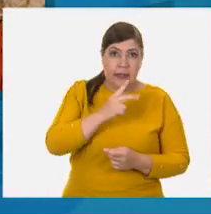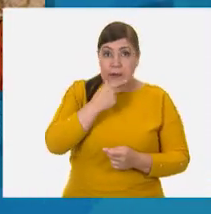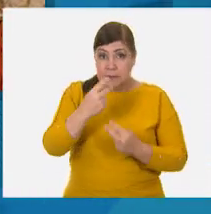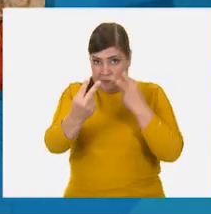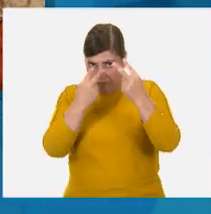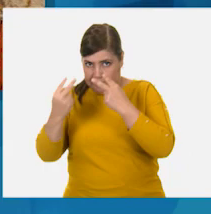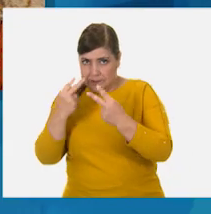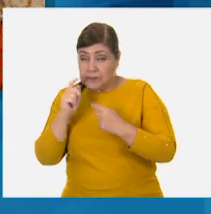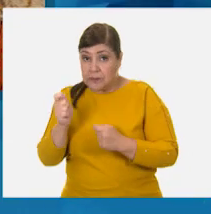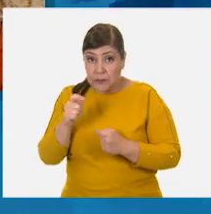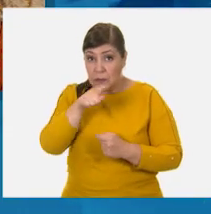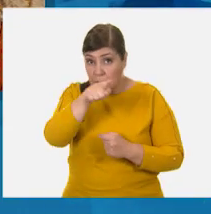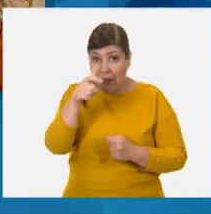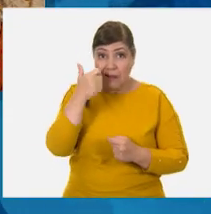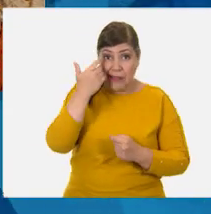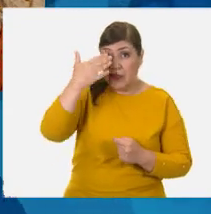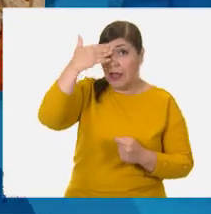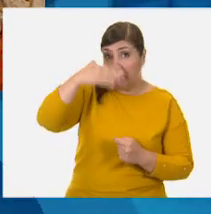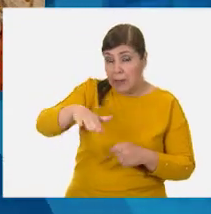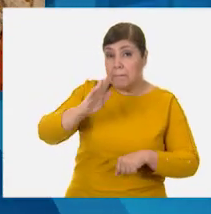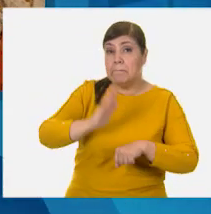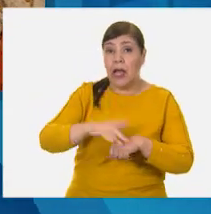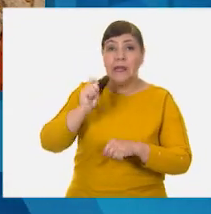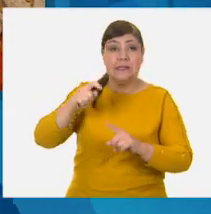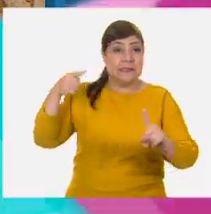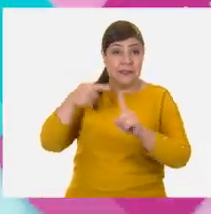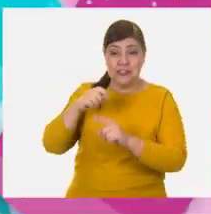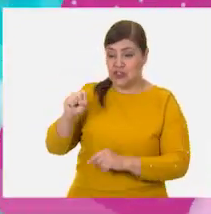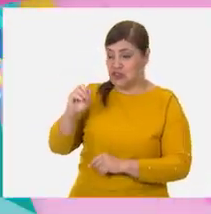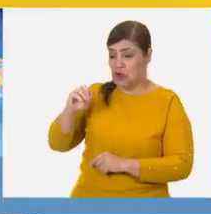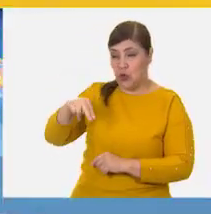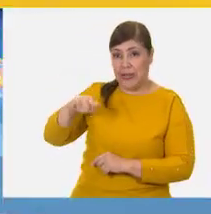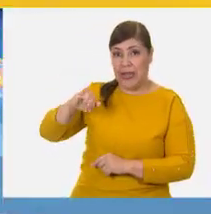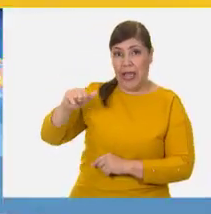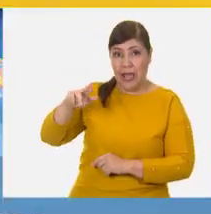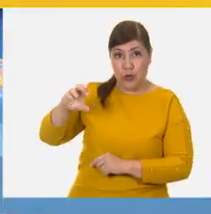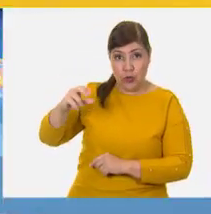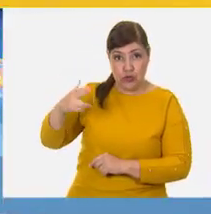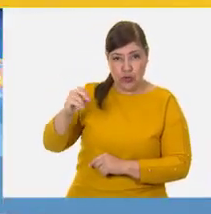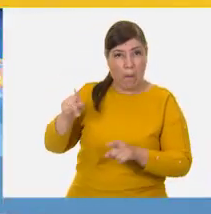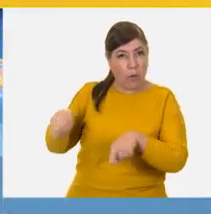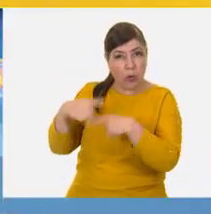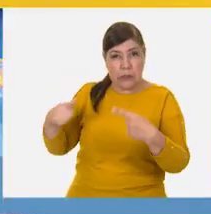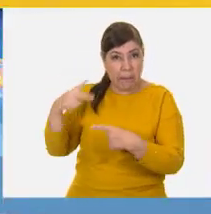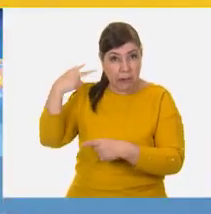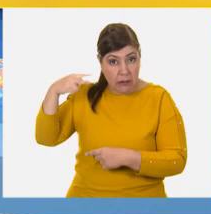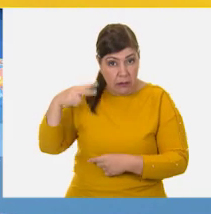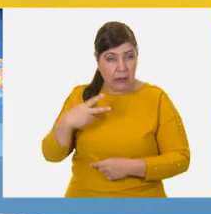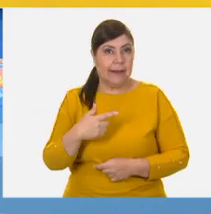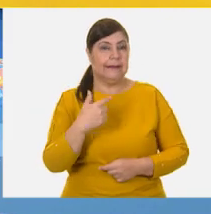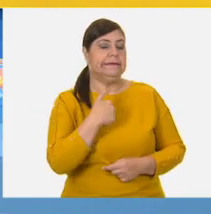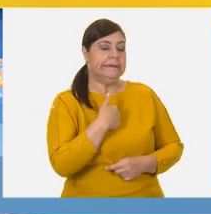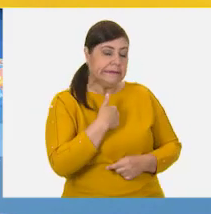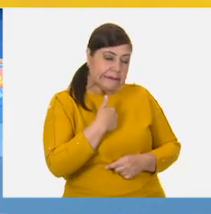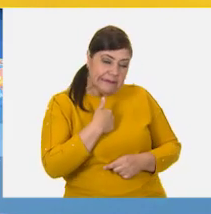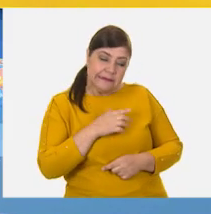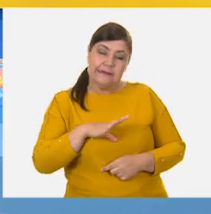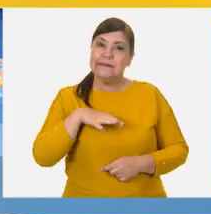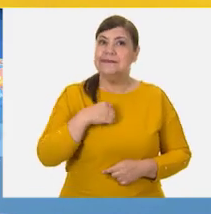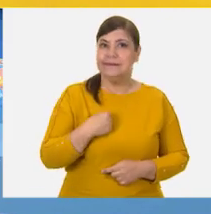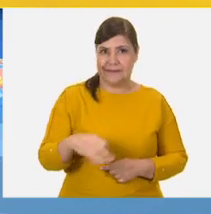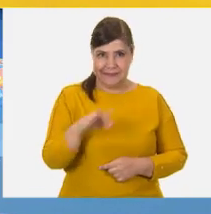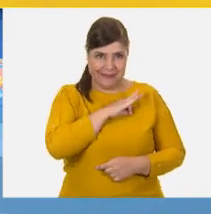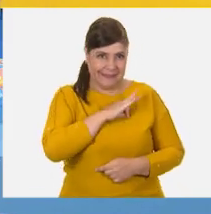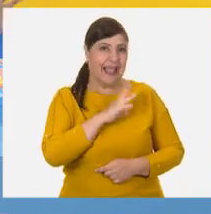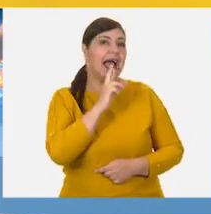casa, ¿quieren conocer un poco más sobre el son jarocho? Pues yo me voy a atrever a contestar por ellos.